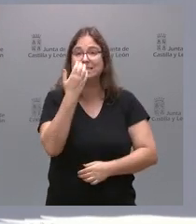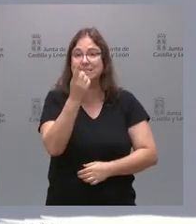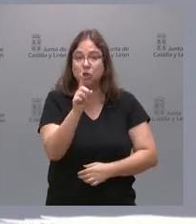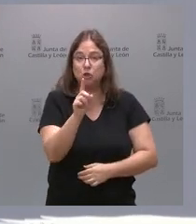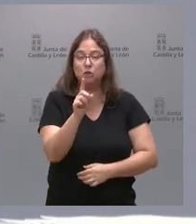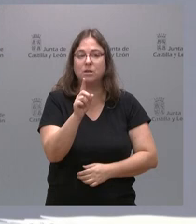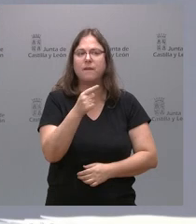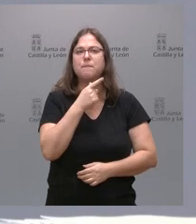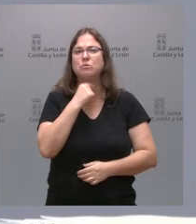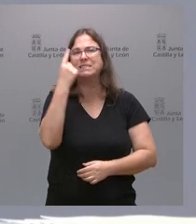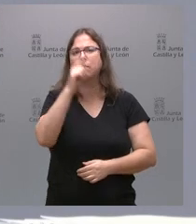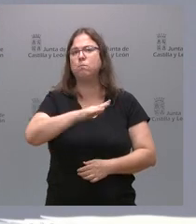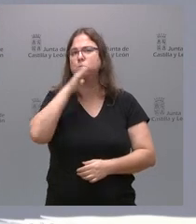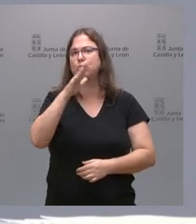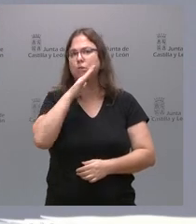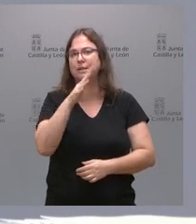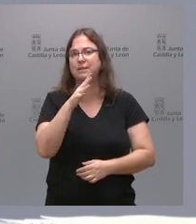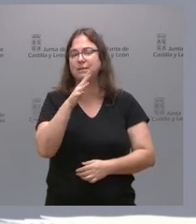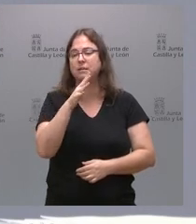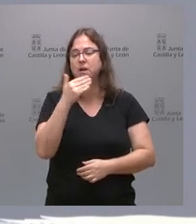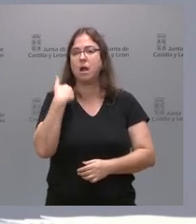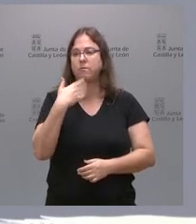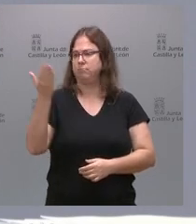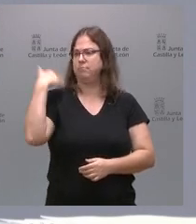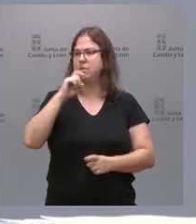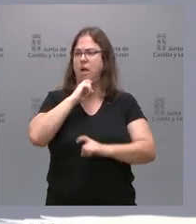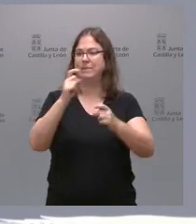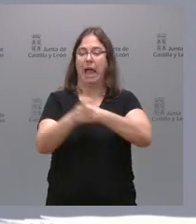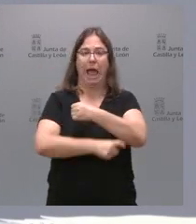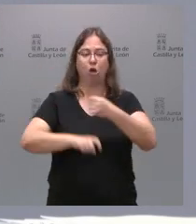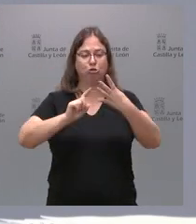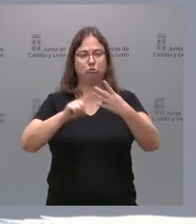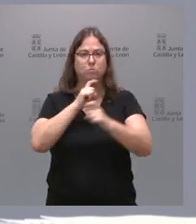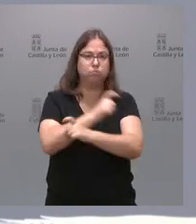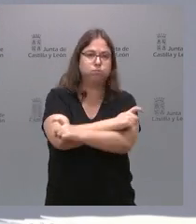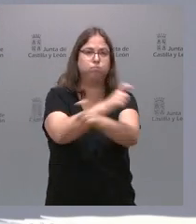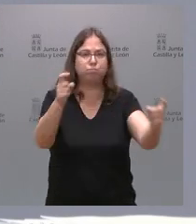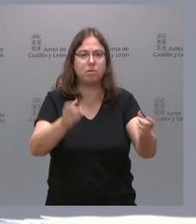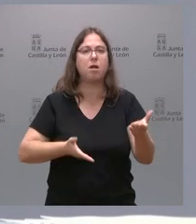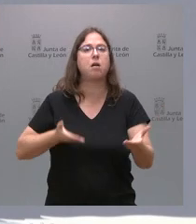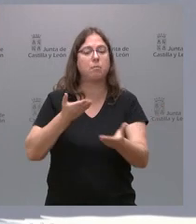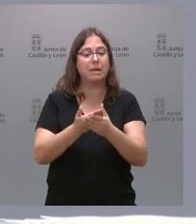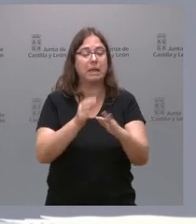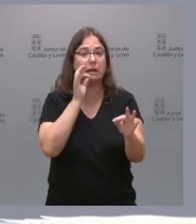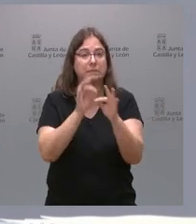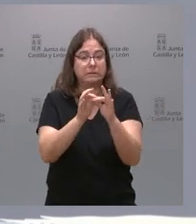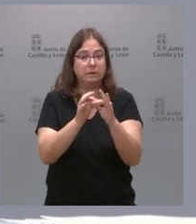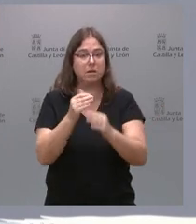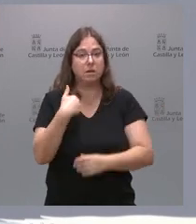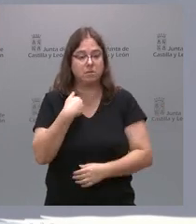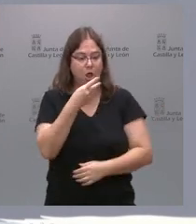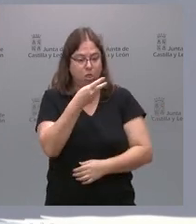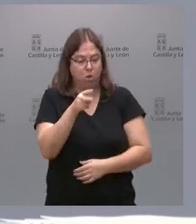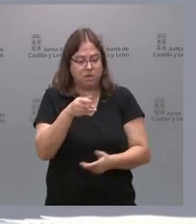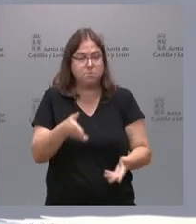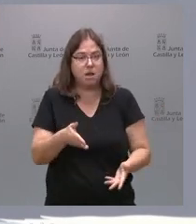y me gustaría conocer el motivo por el que se anunció a finales de agosto que se solicitaría en septiembre y pasarían dos